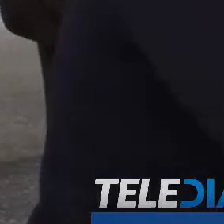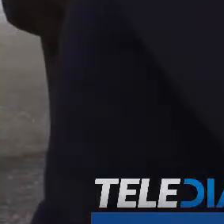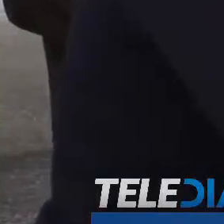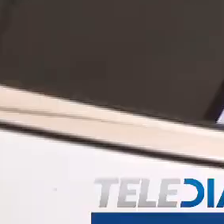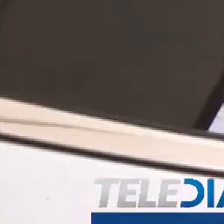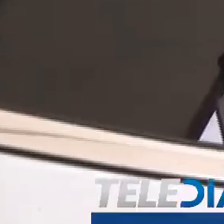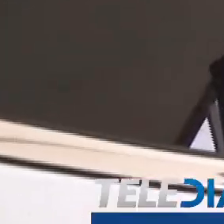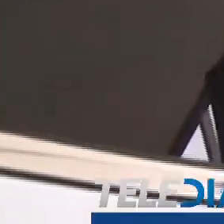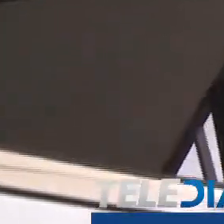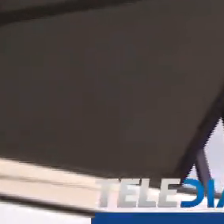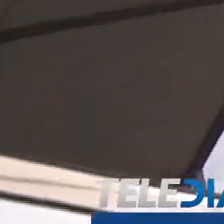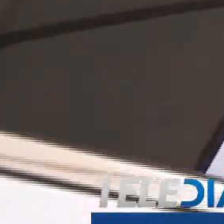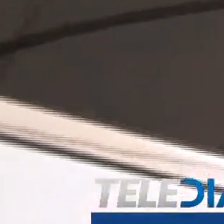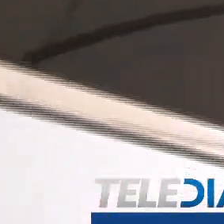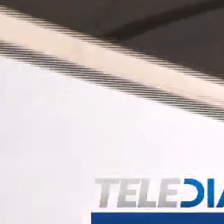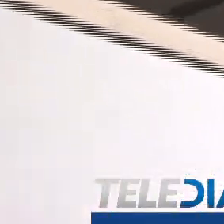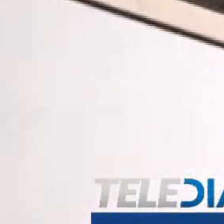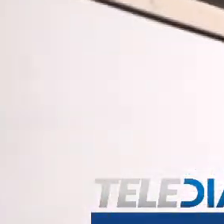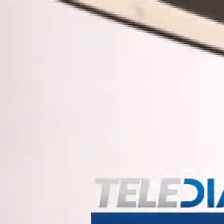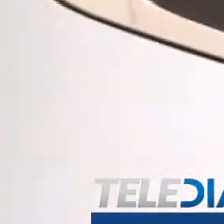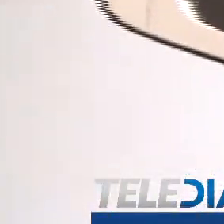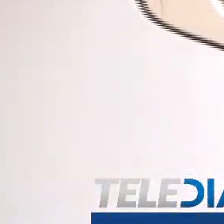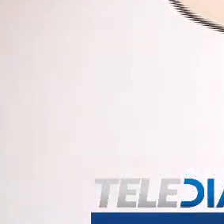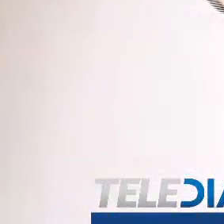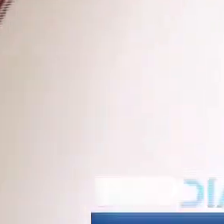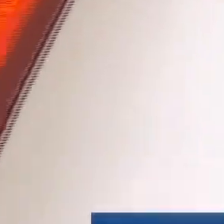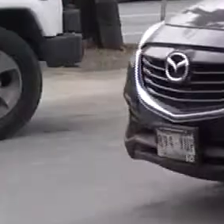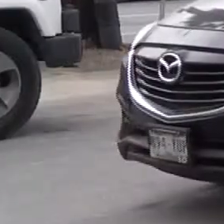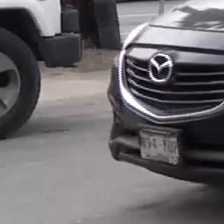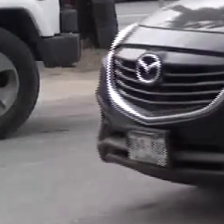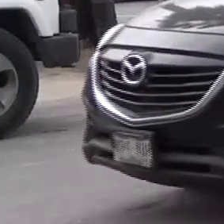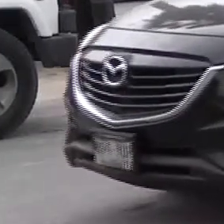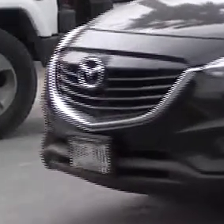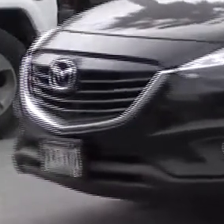donde se concentra la mayor parte de maestros. Telediario, Sandra González.